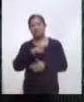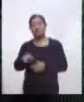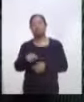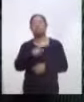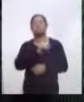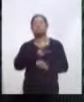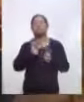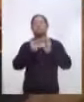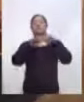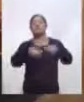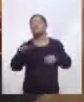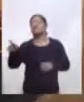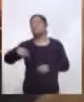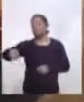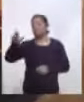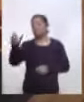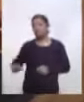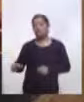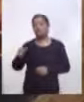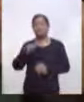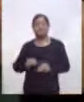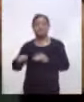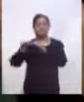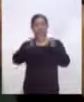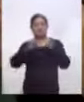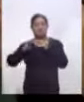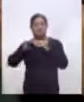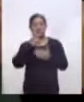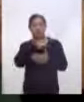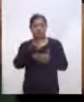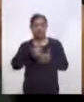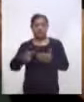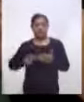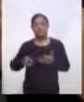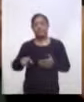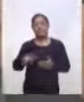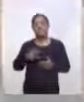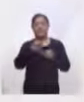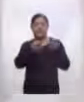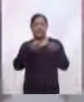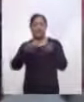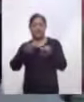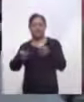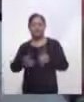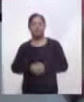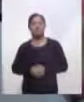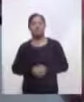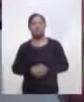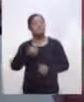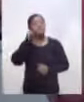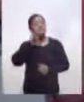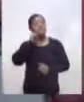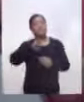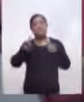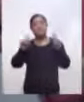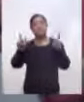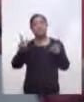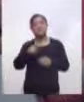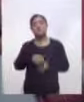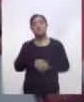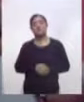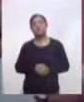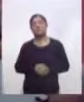la incorporación de la perspectiva de género en el marco normativo y en instrumentos de planeación. Siempre Tlaxcala ha sido de los primeros